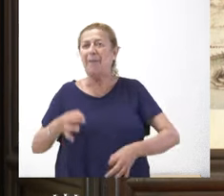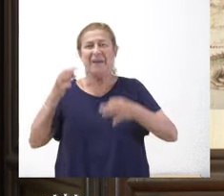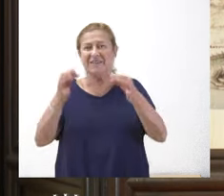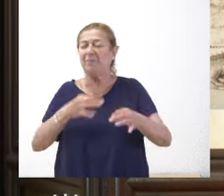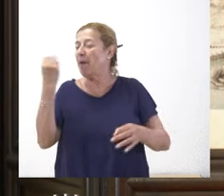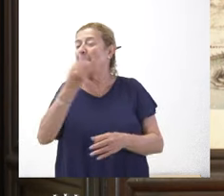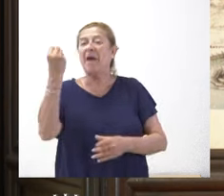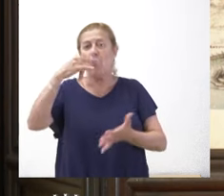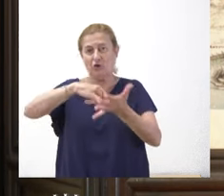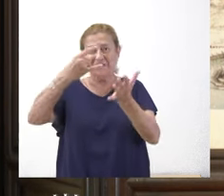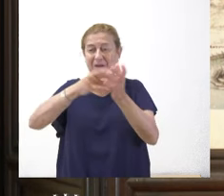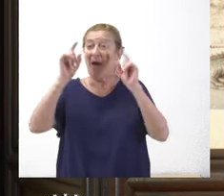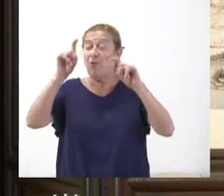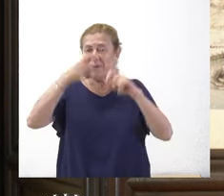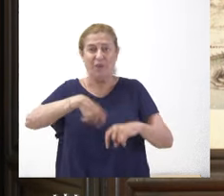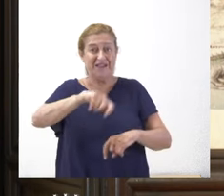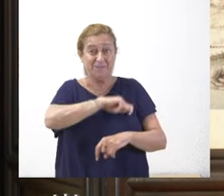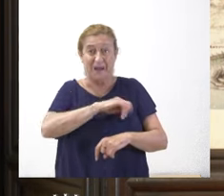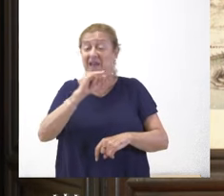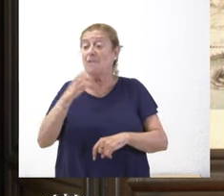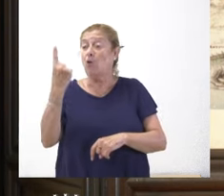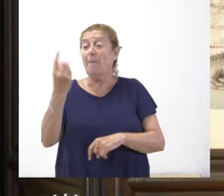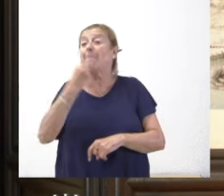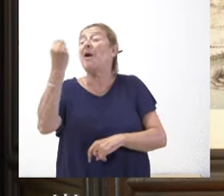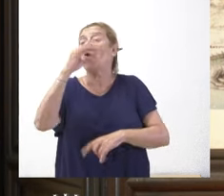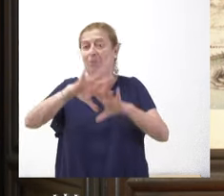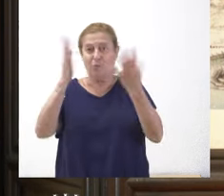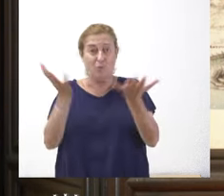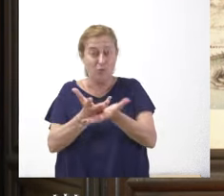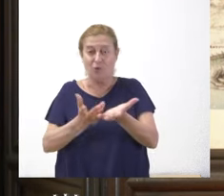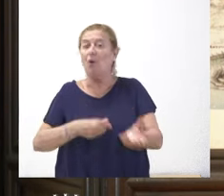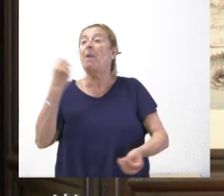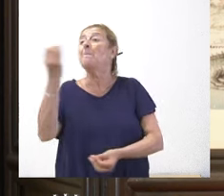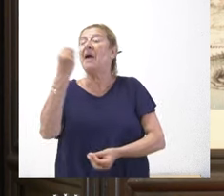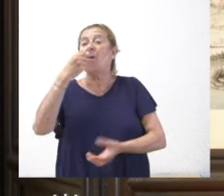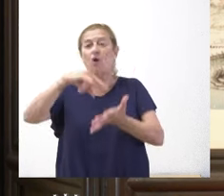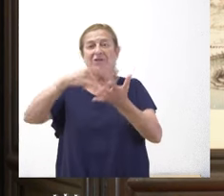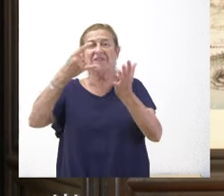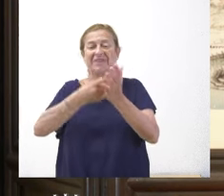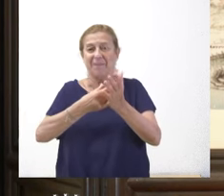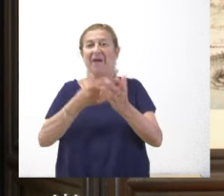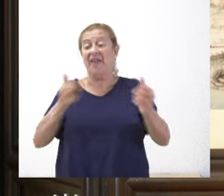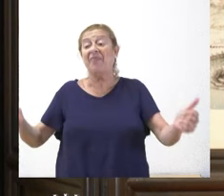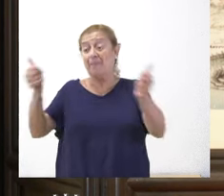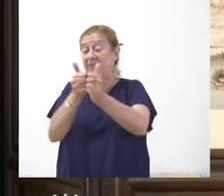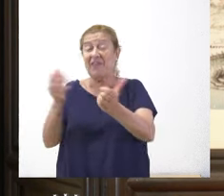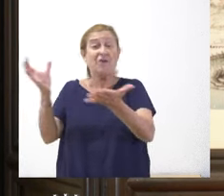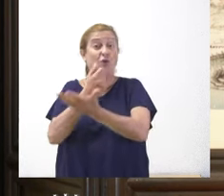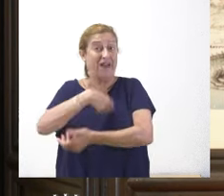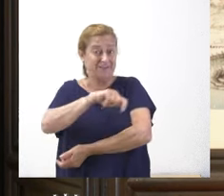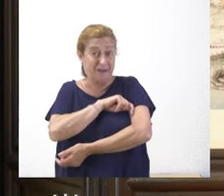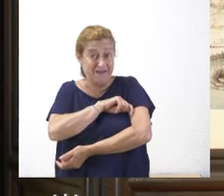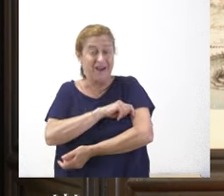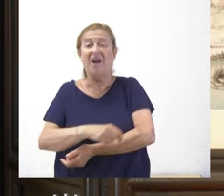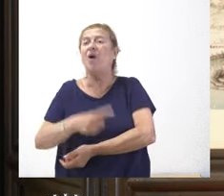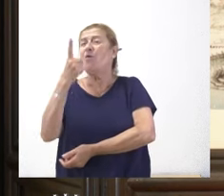mejor sistema educativo de España y uno de los mejores del mundo la mejor el mejor sistema de dependencia de toda España uno de